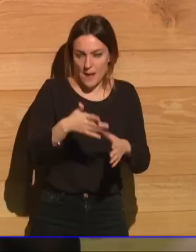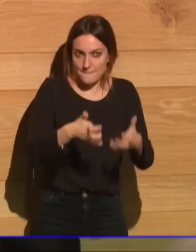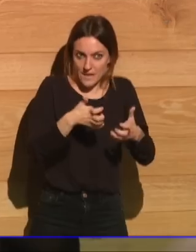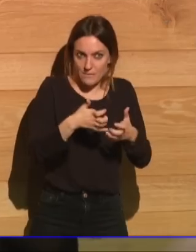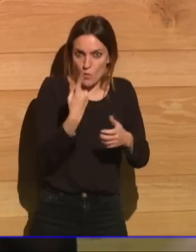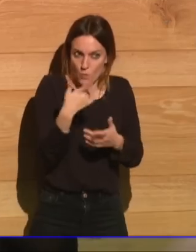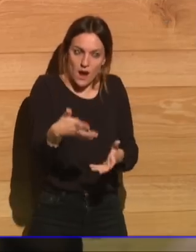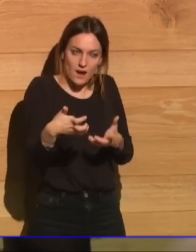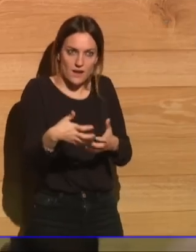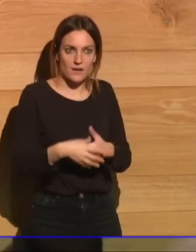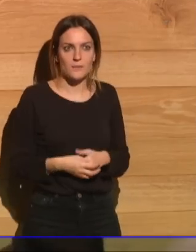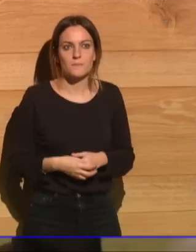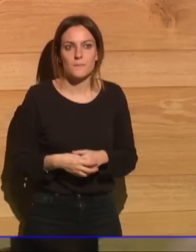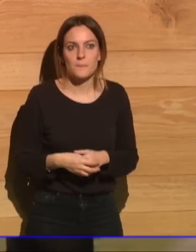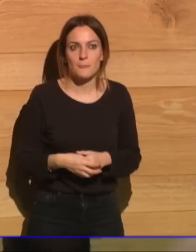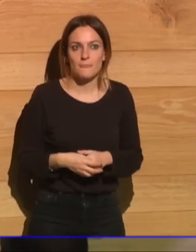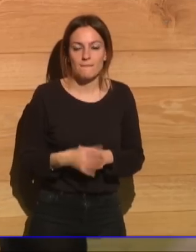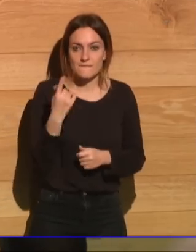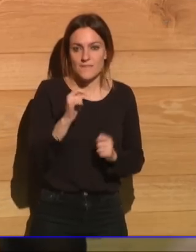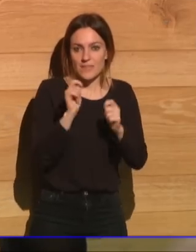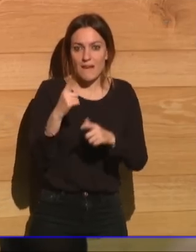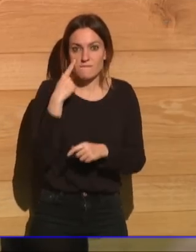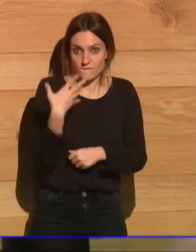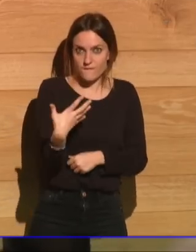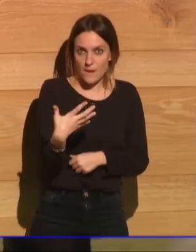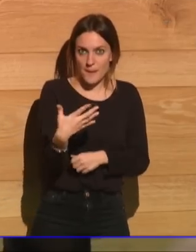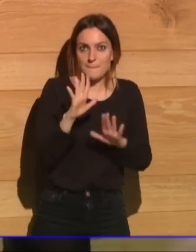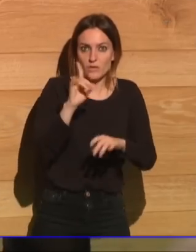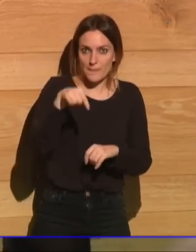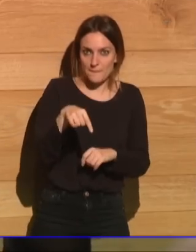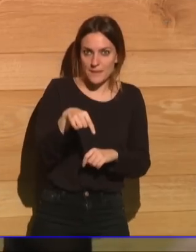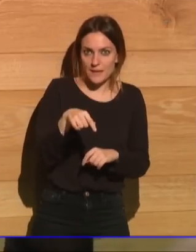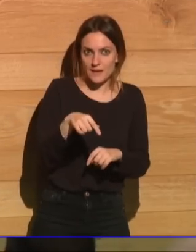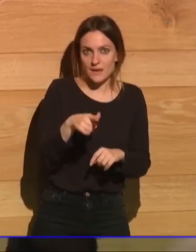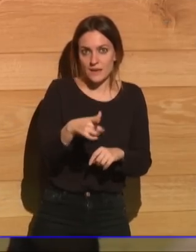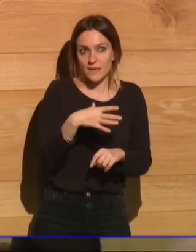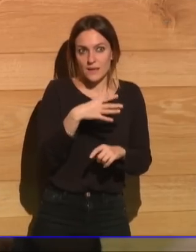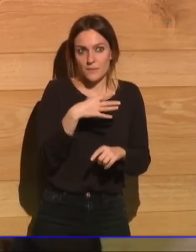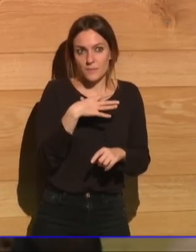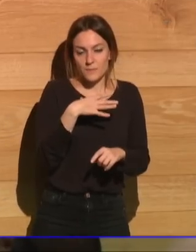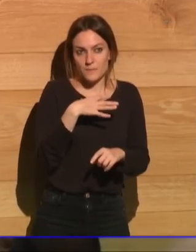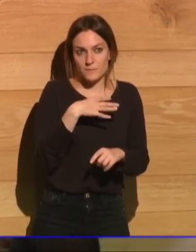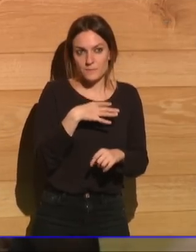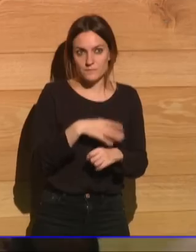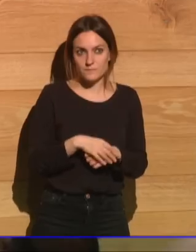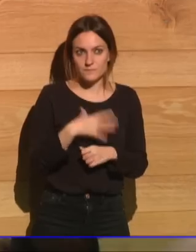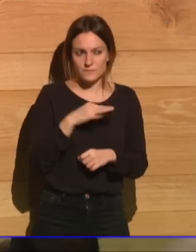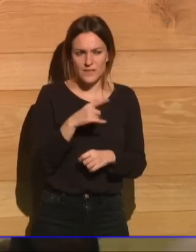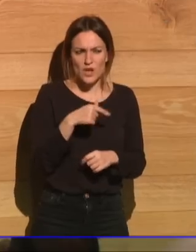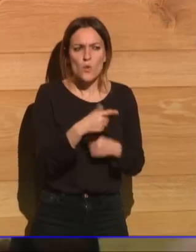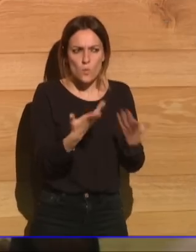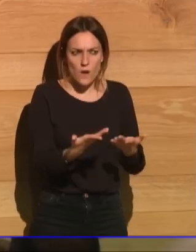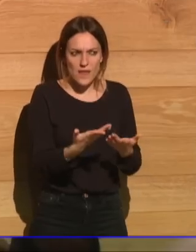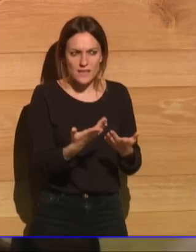gana. Se lo lleva Fame, pero también está nominado el It's All Okay. No, ¿cuál es la